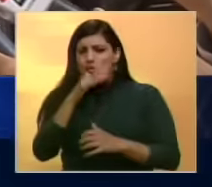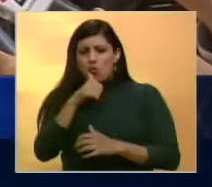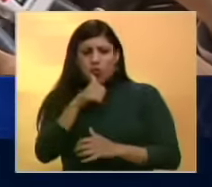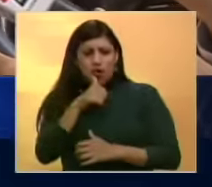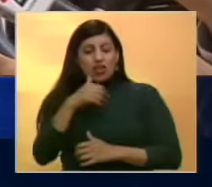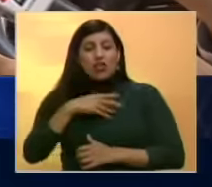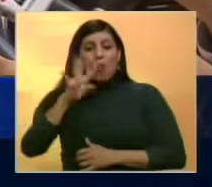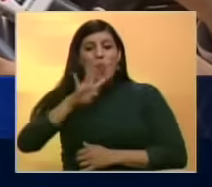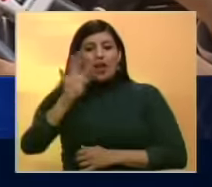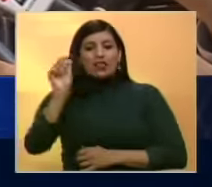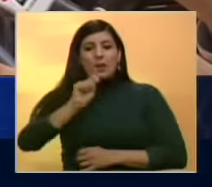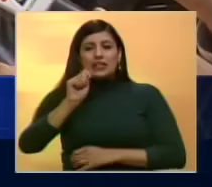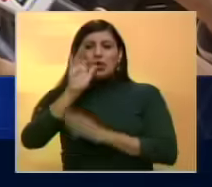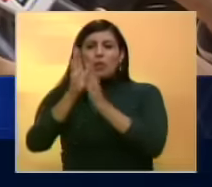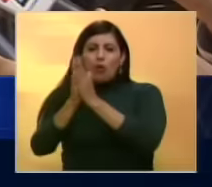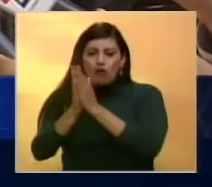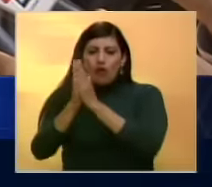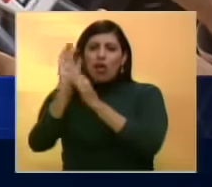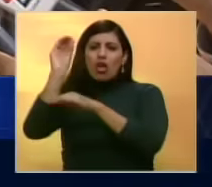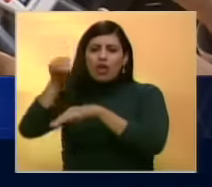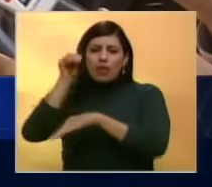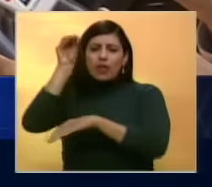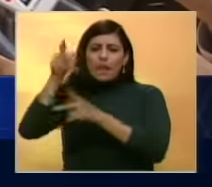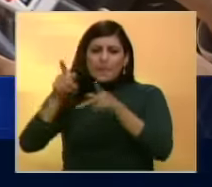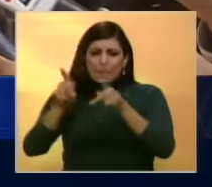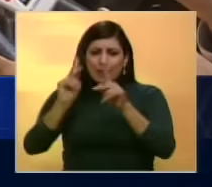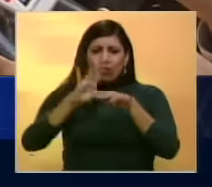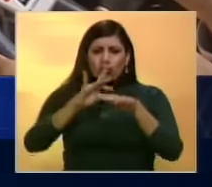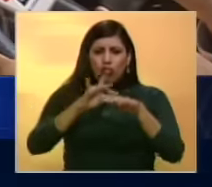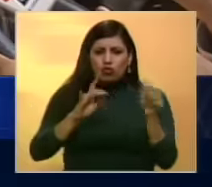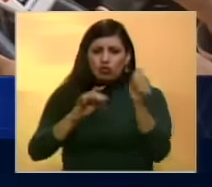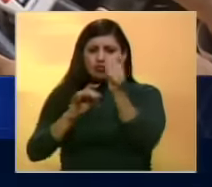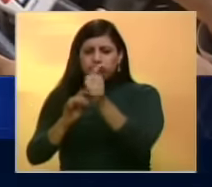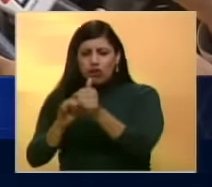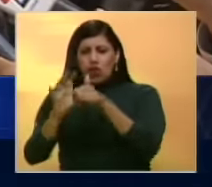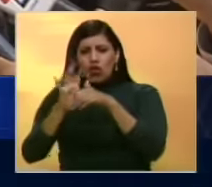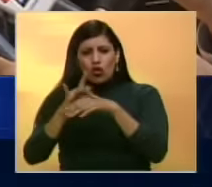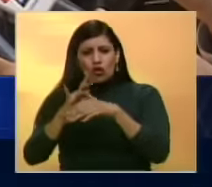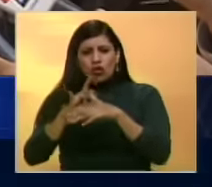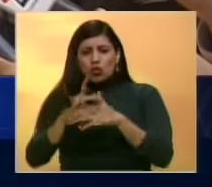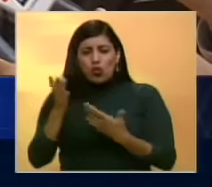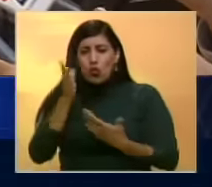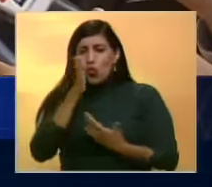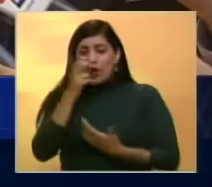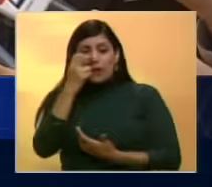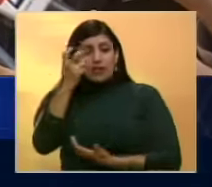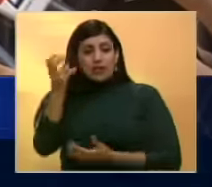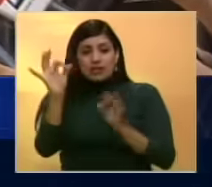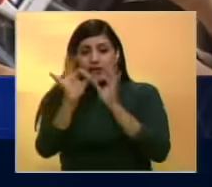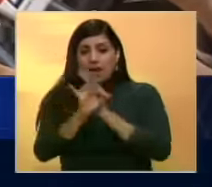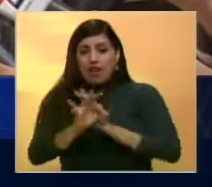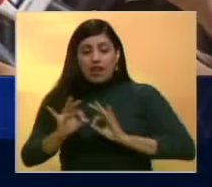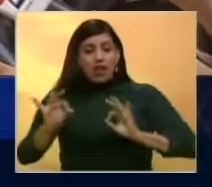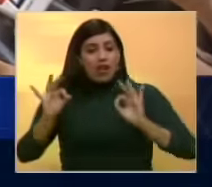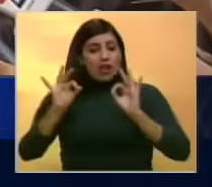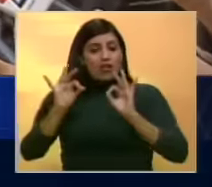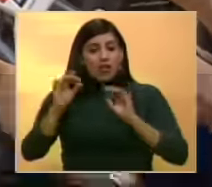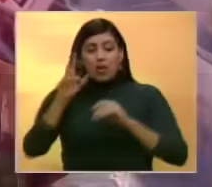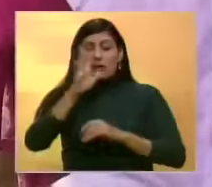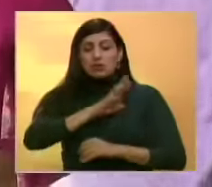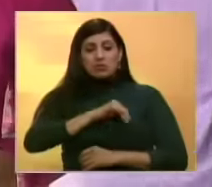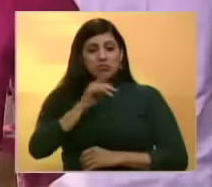llevo 4 meses pidiendo eh le permit que lo vea un urólogo y no lo no lo han aceptado los funcionarios